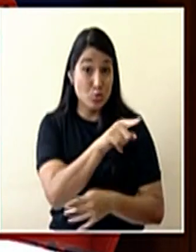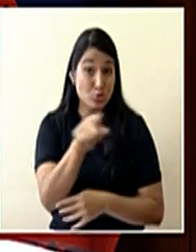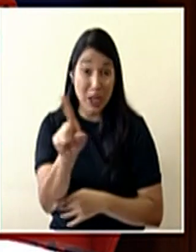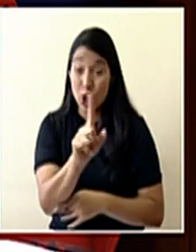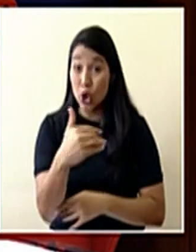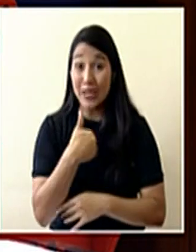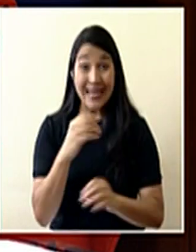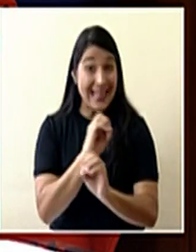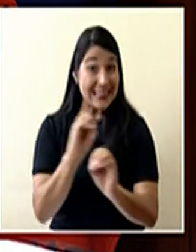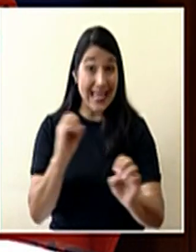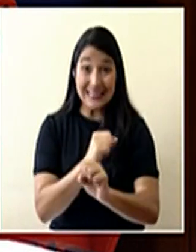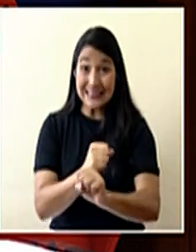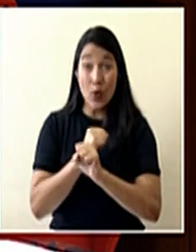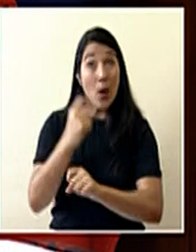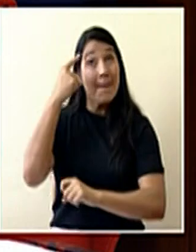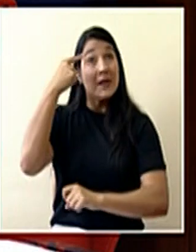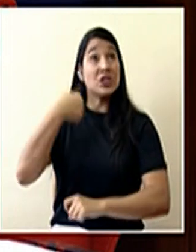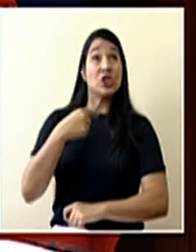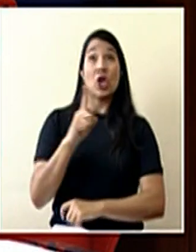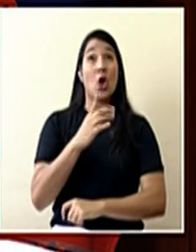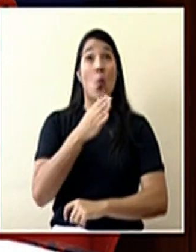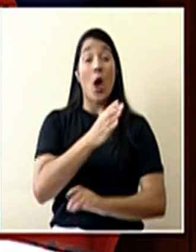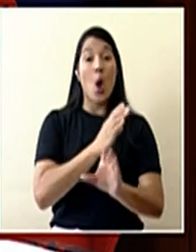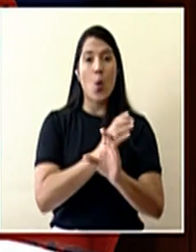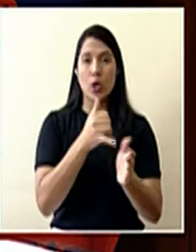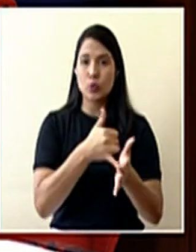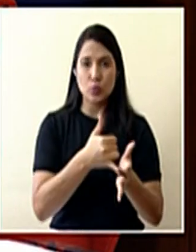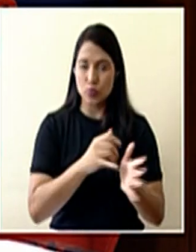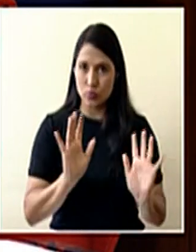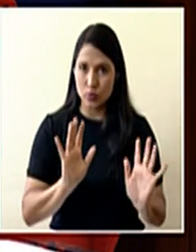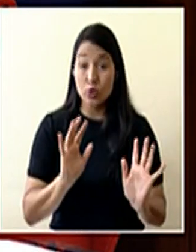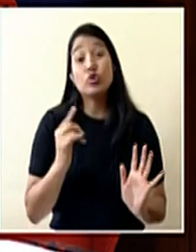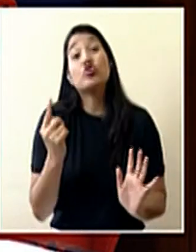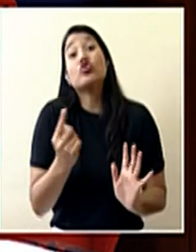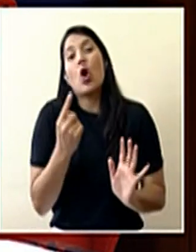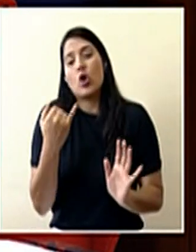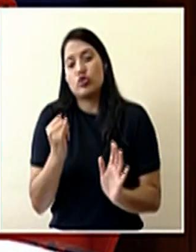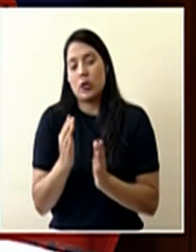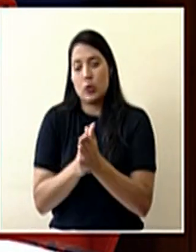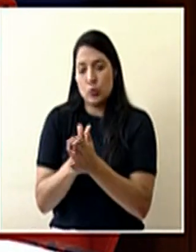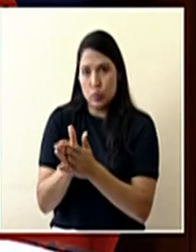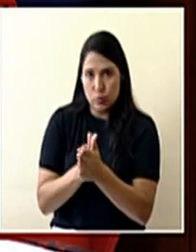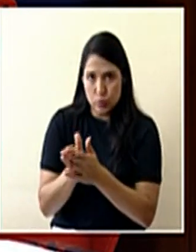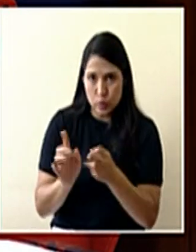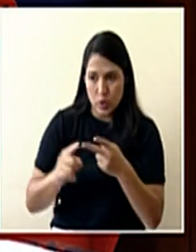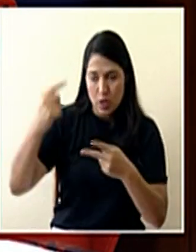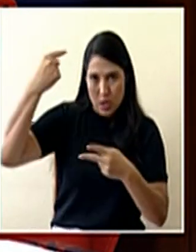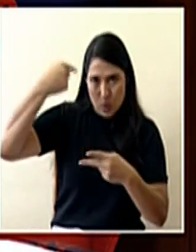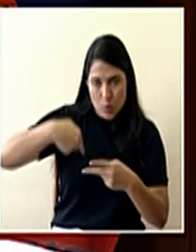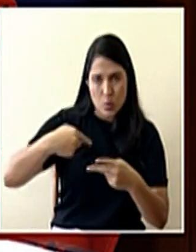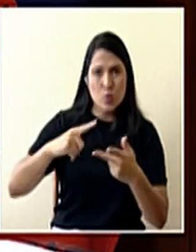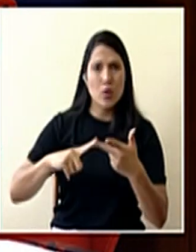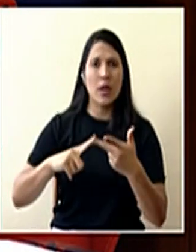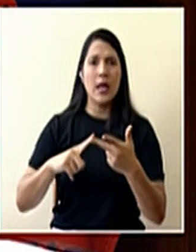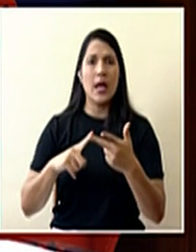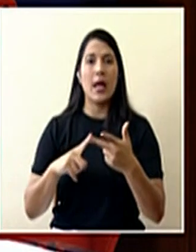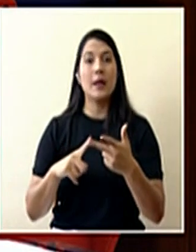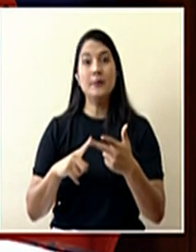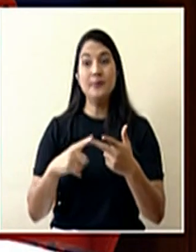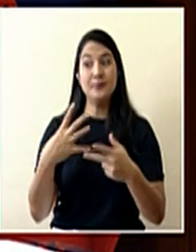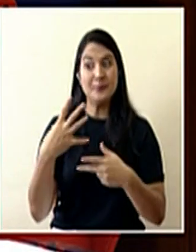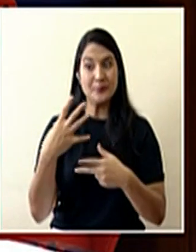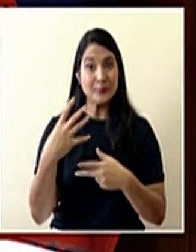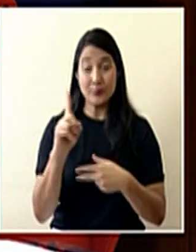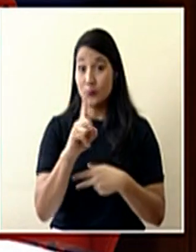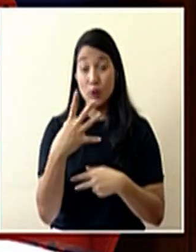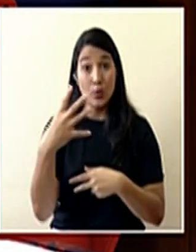excepto hacer caso con las medidas de aislamiento, lavarnos las manos, utilizar el protocolo del estornudo, tratar de no exponernos,